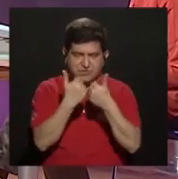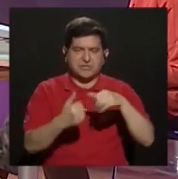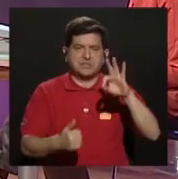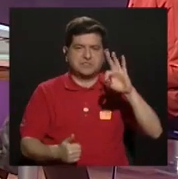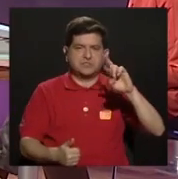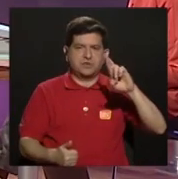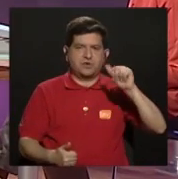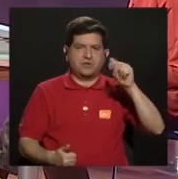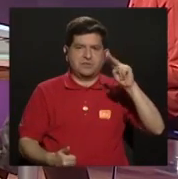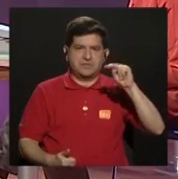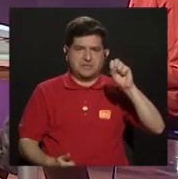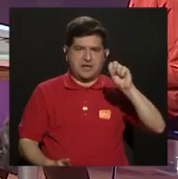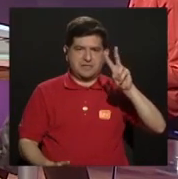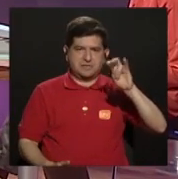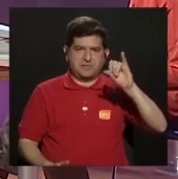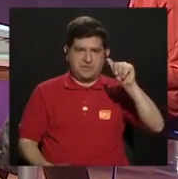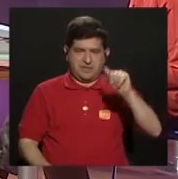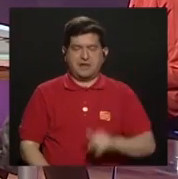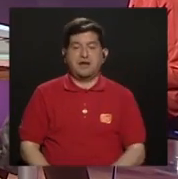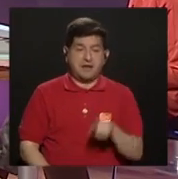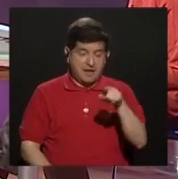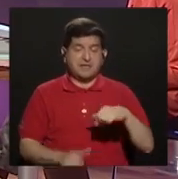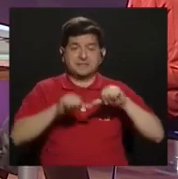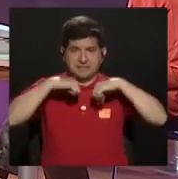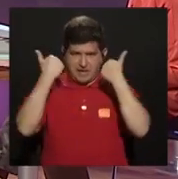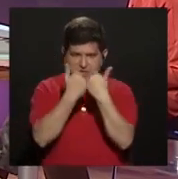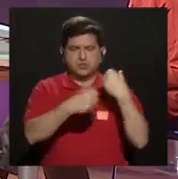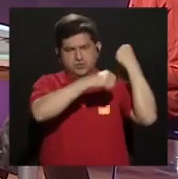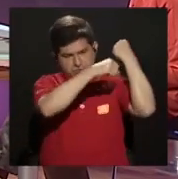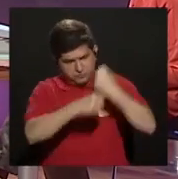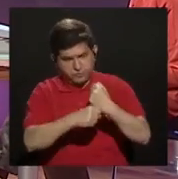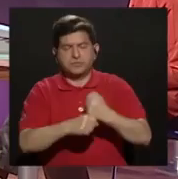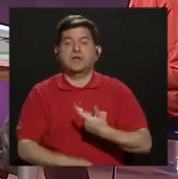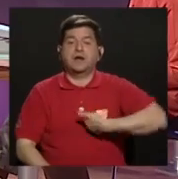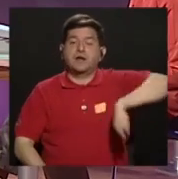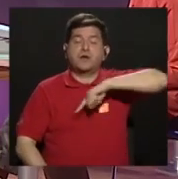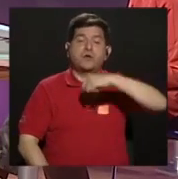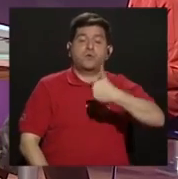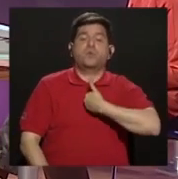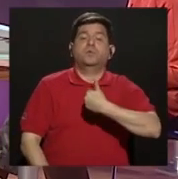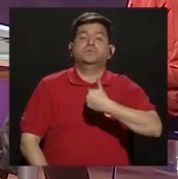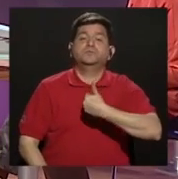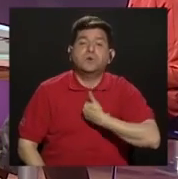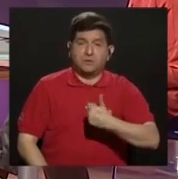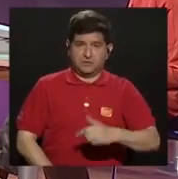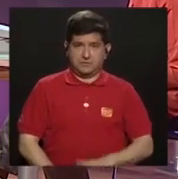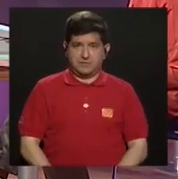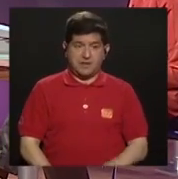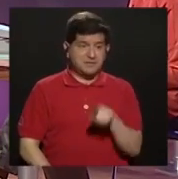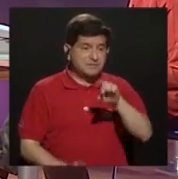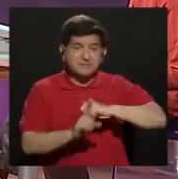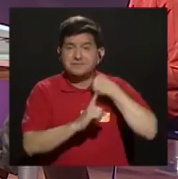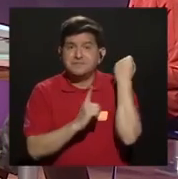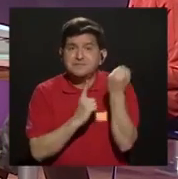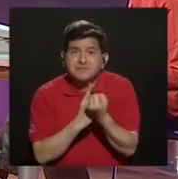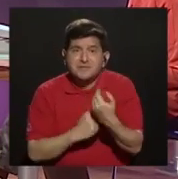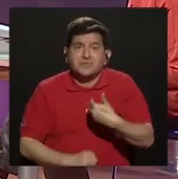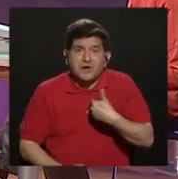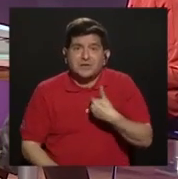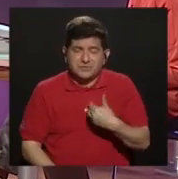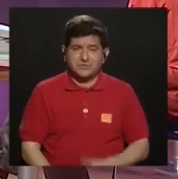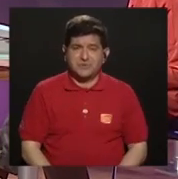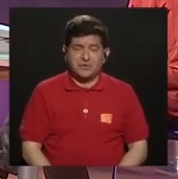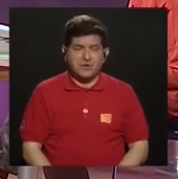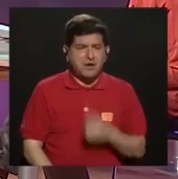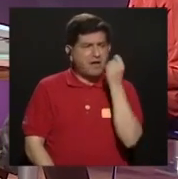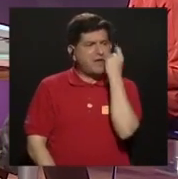fundadoras de este movimiento, de esta asociación, porque éramos nosotras mismas las que estábamos en esa circunstancia, en ese